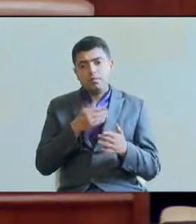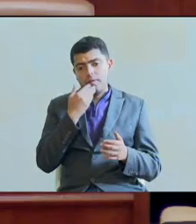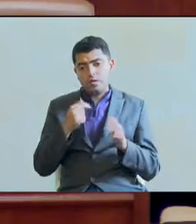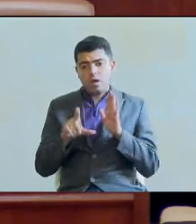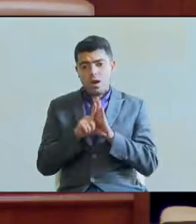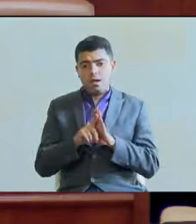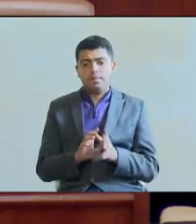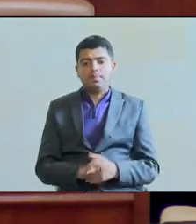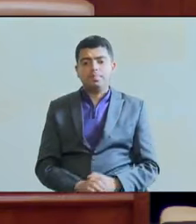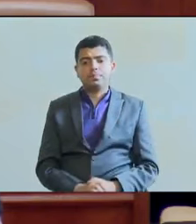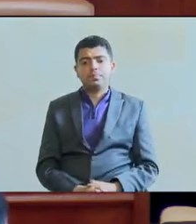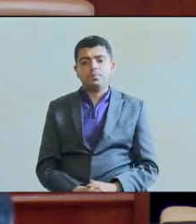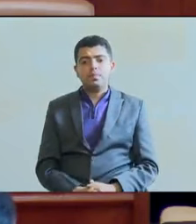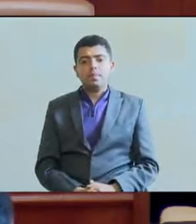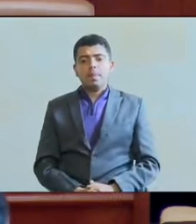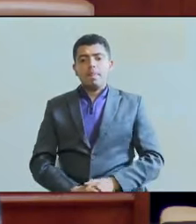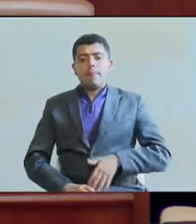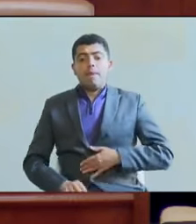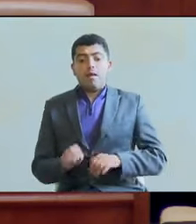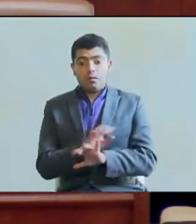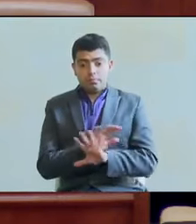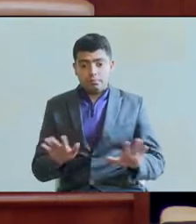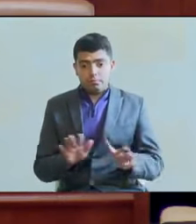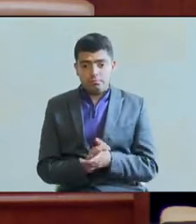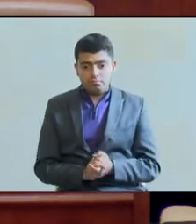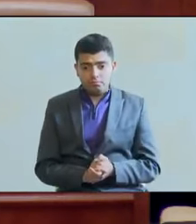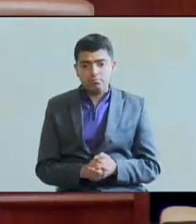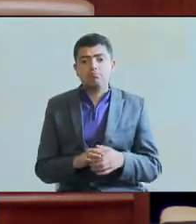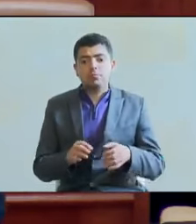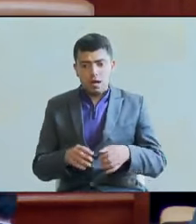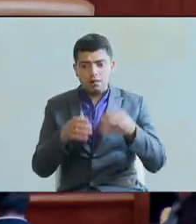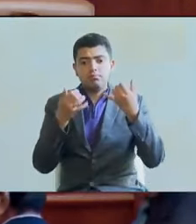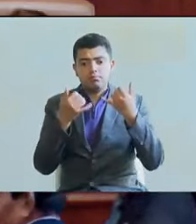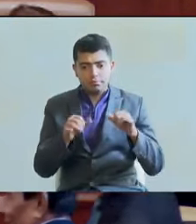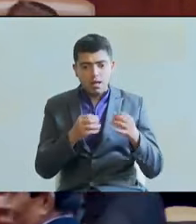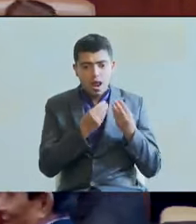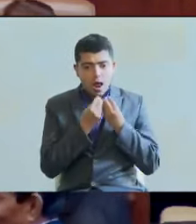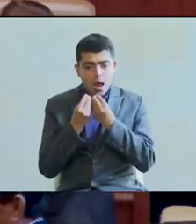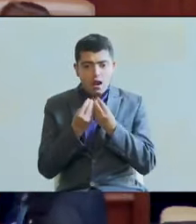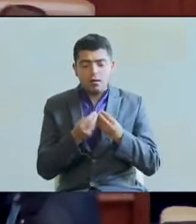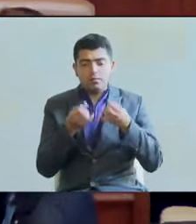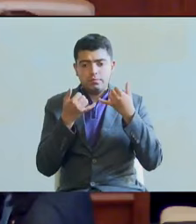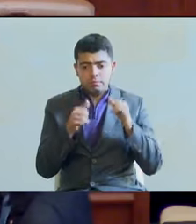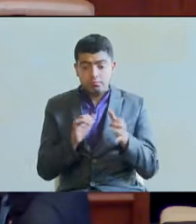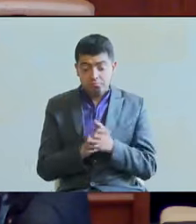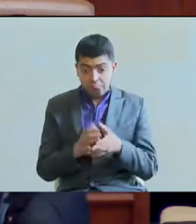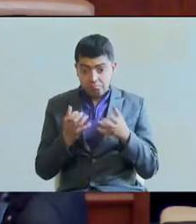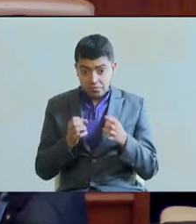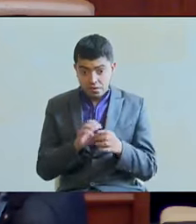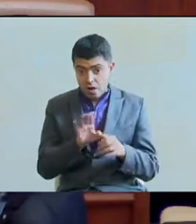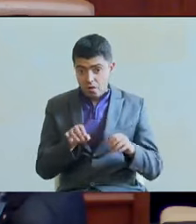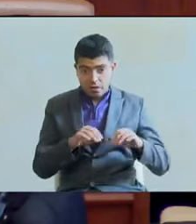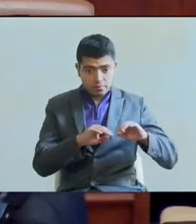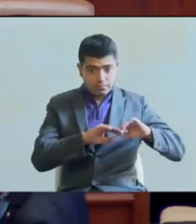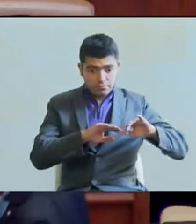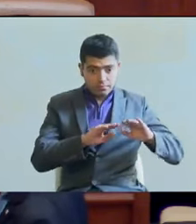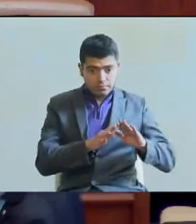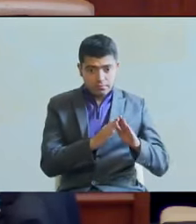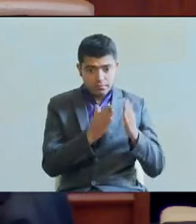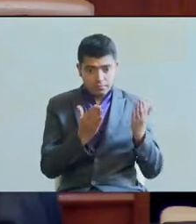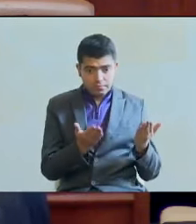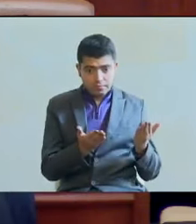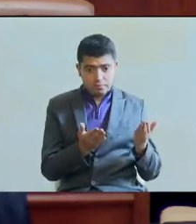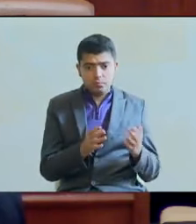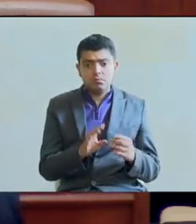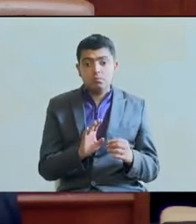gracias Bueno no siendo más les recuerdo que está cerrada ya la discusión si quieren abrimos la discusión nuevamente cuando